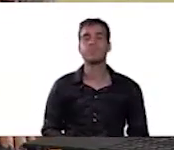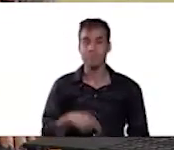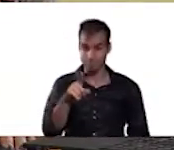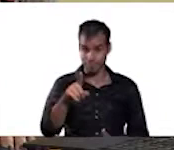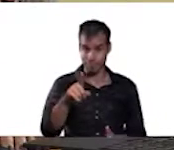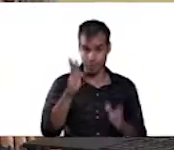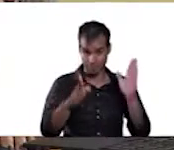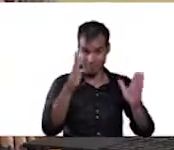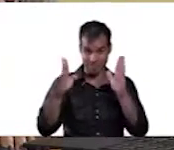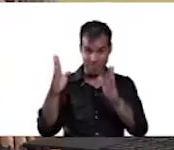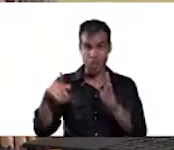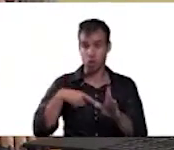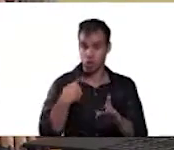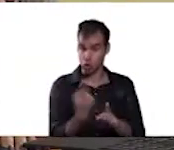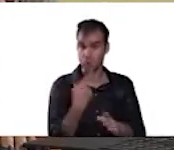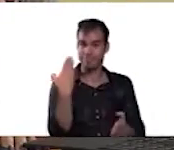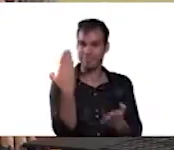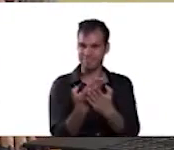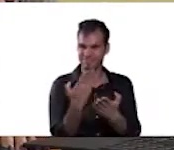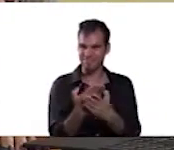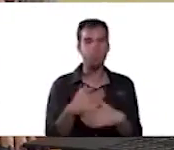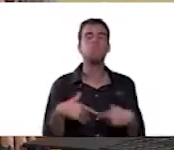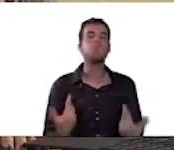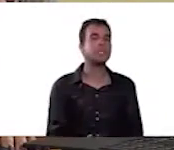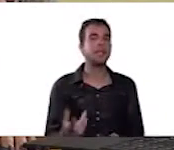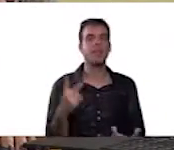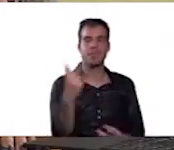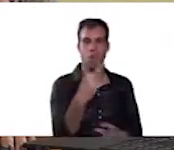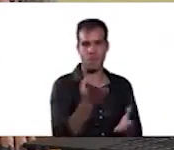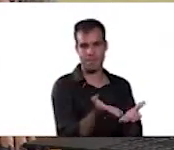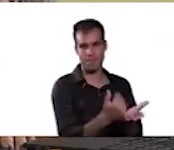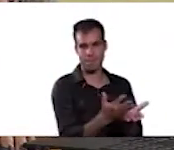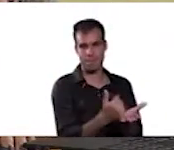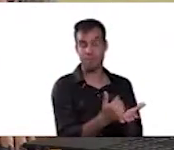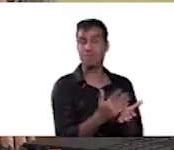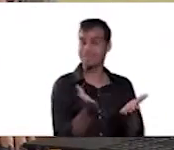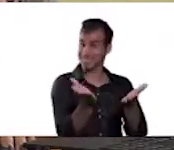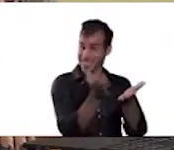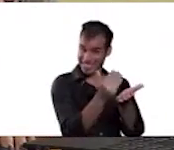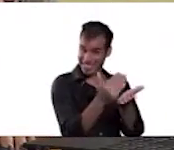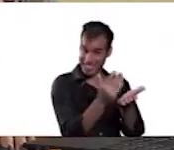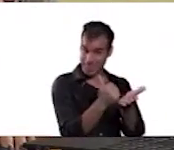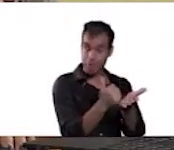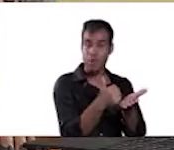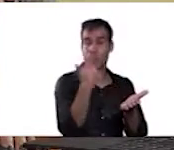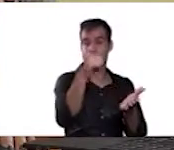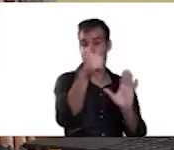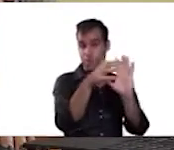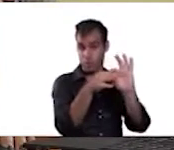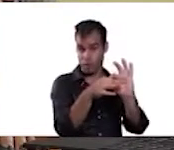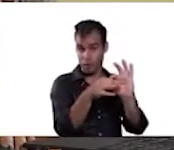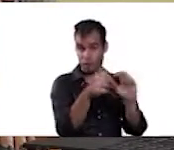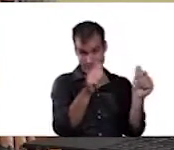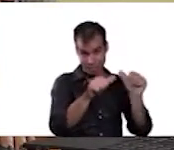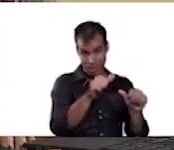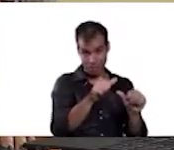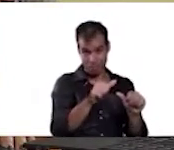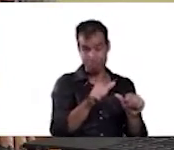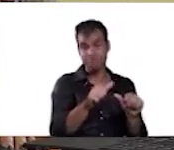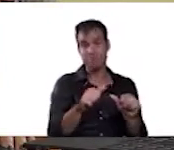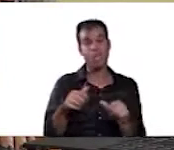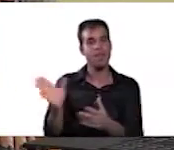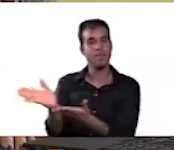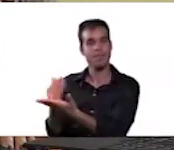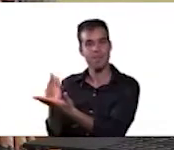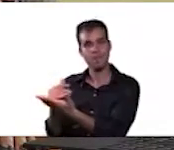les proponemos 2 libros de texto. El libro de texto de 10º grado y el libro de texto